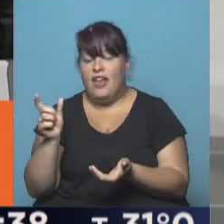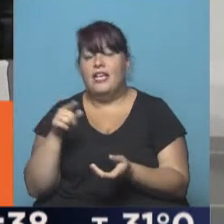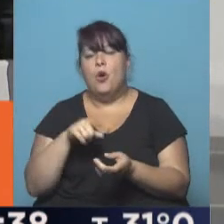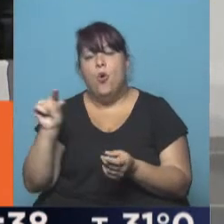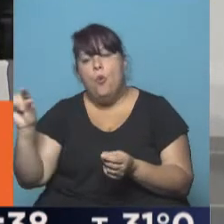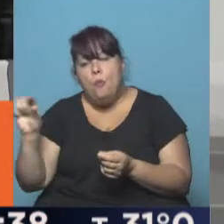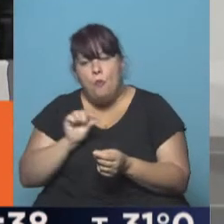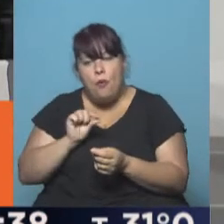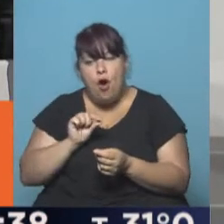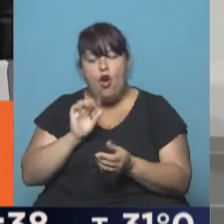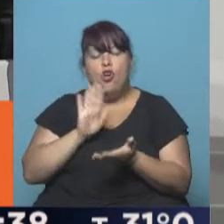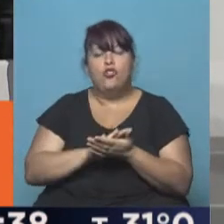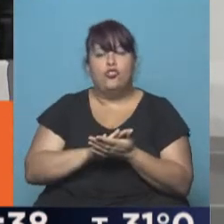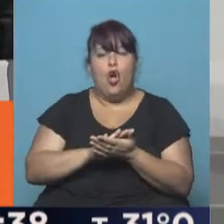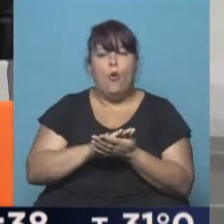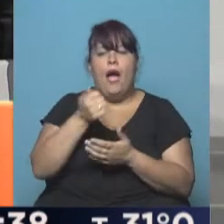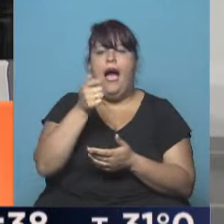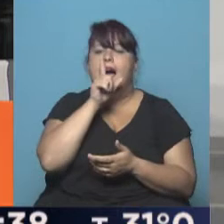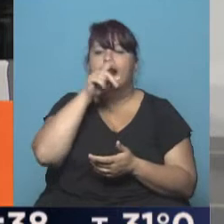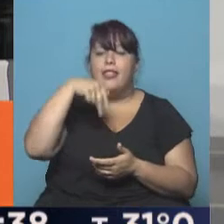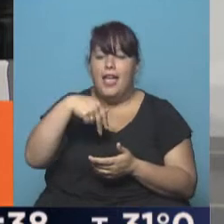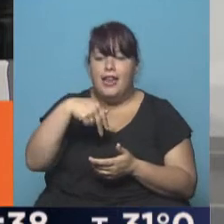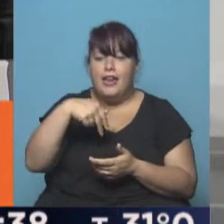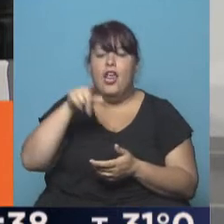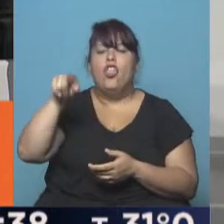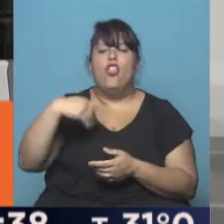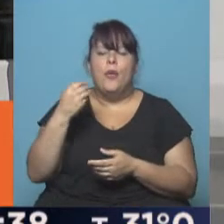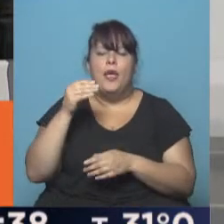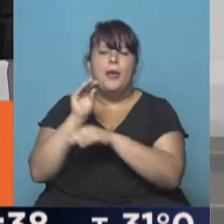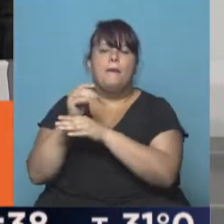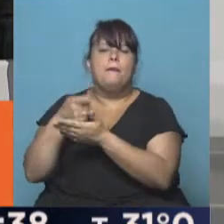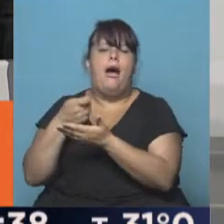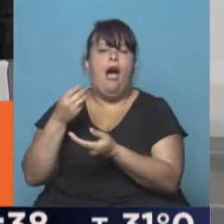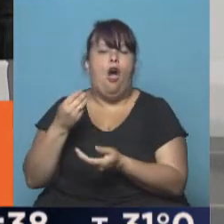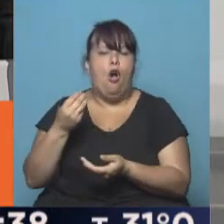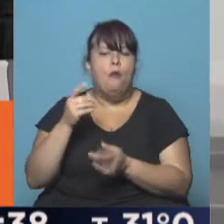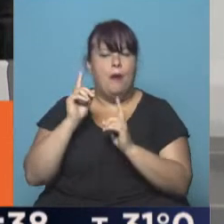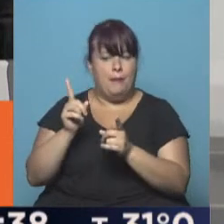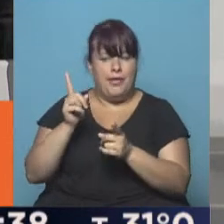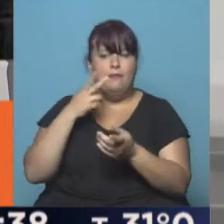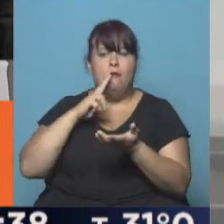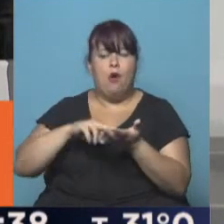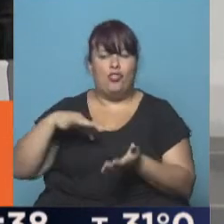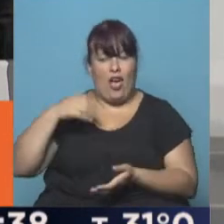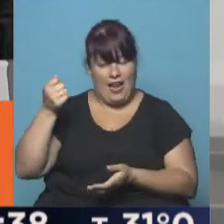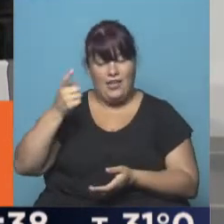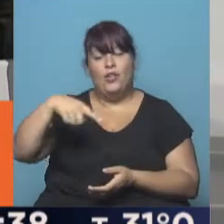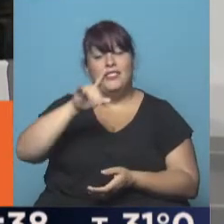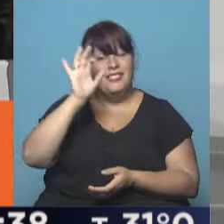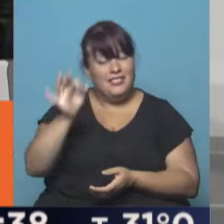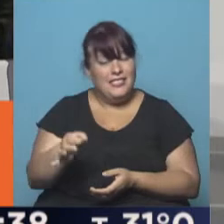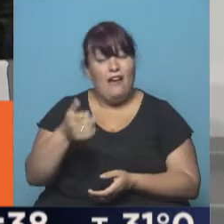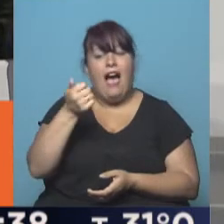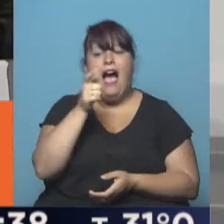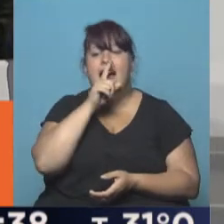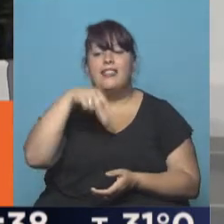una parte de los ATN que se nutre o se financia del mismo impuesto a las ganancias. Ustedes saben que los